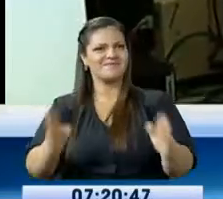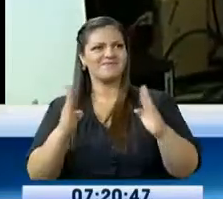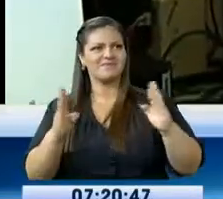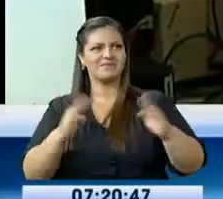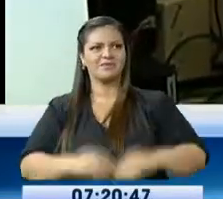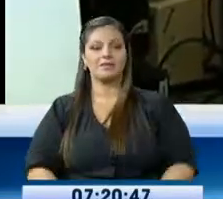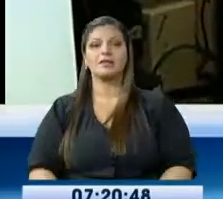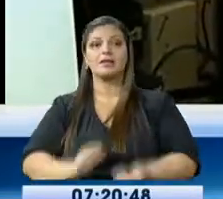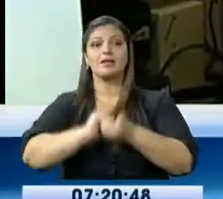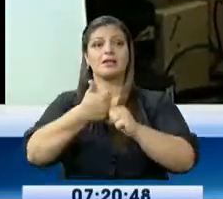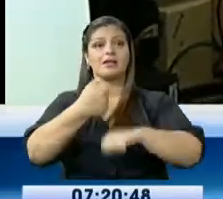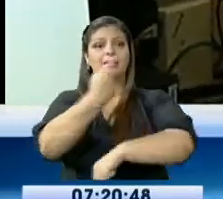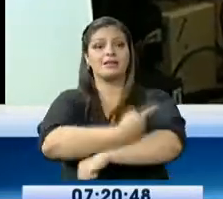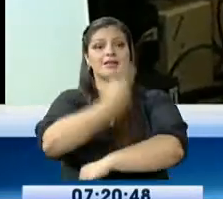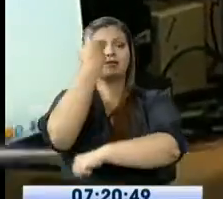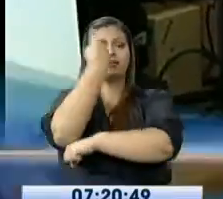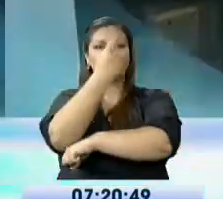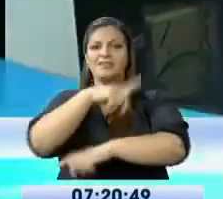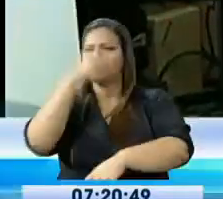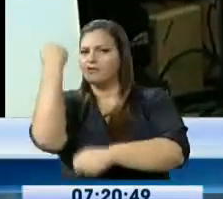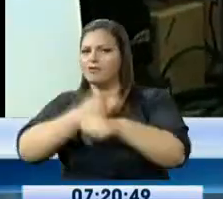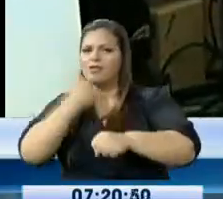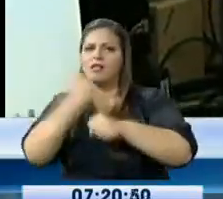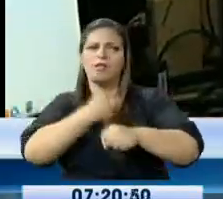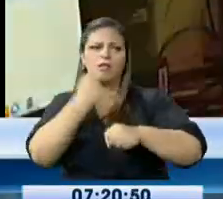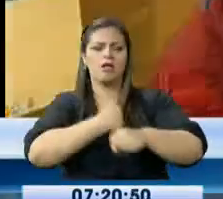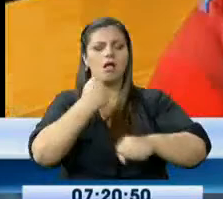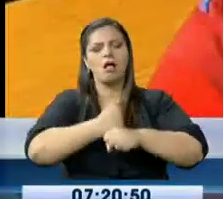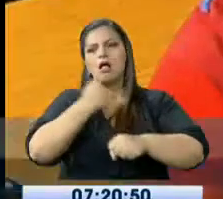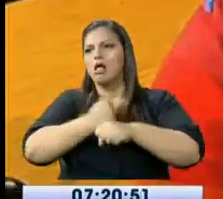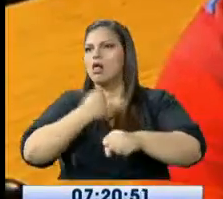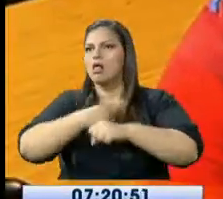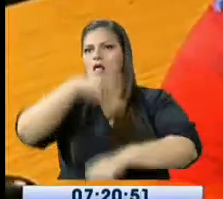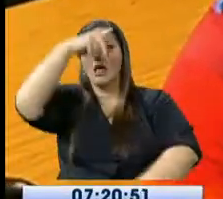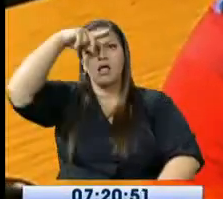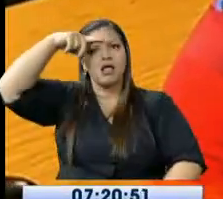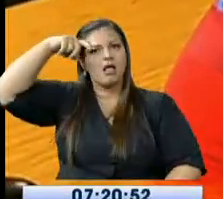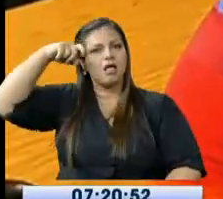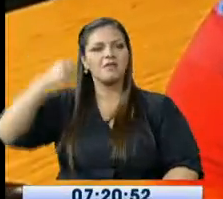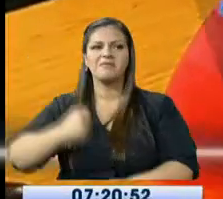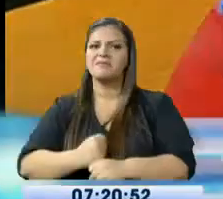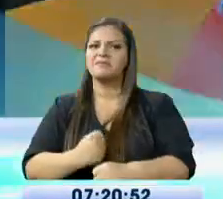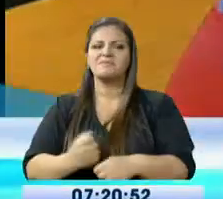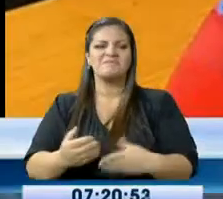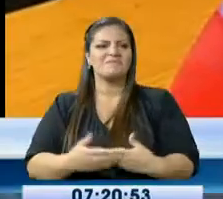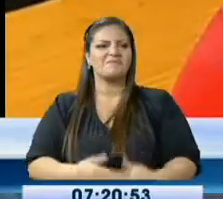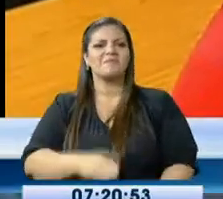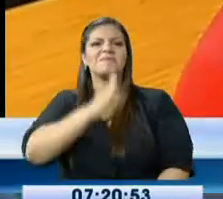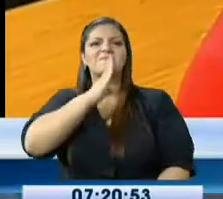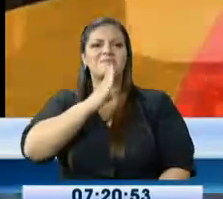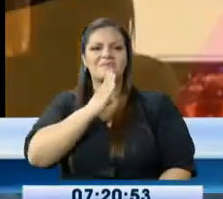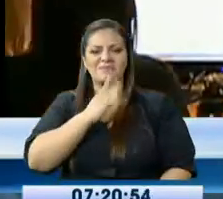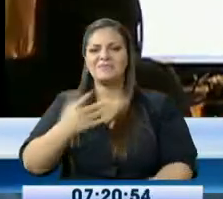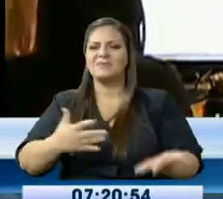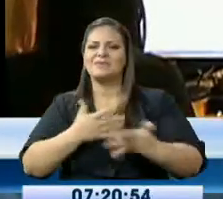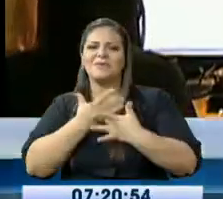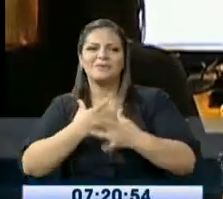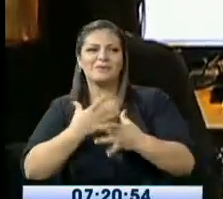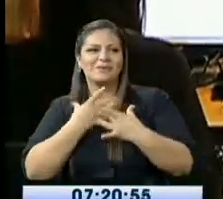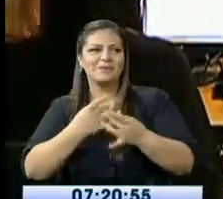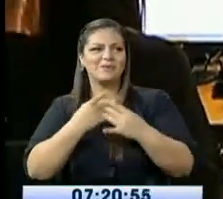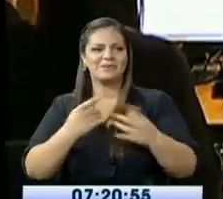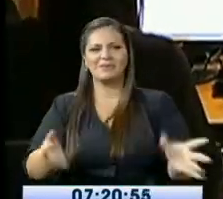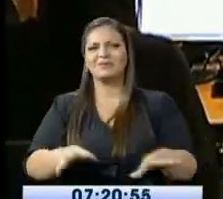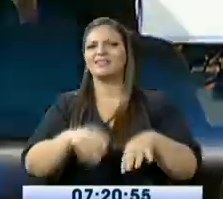día, pues, se trabaja muy duro. Muy lindo compartir un rato con nuestra segunda familia. Me gusta mucho